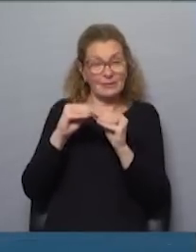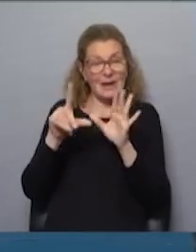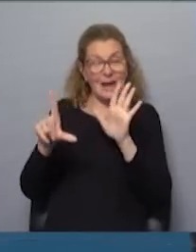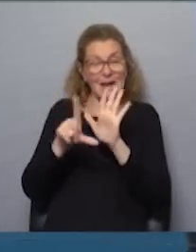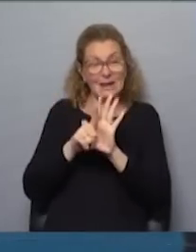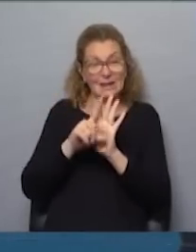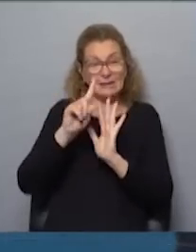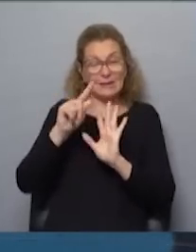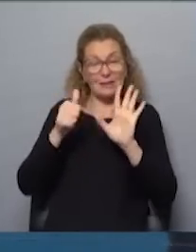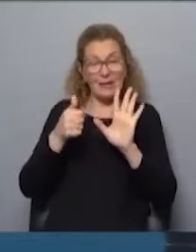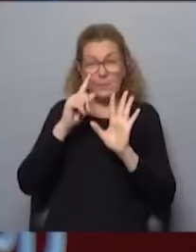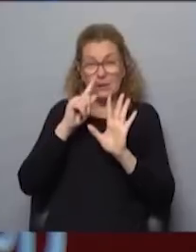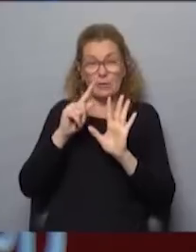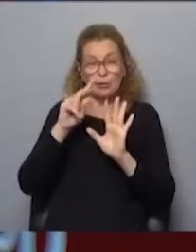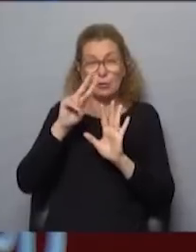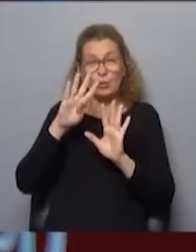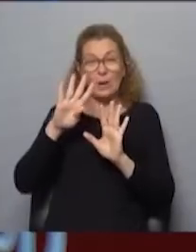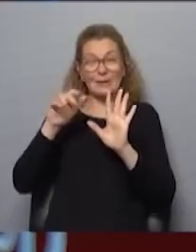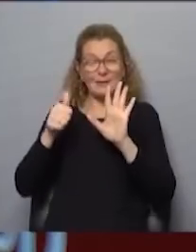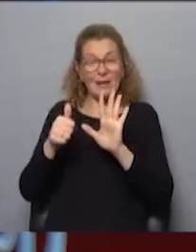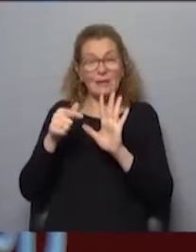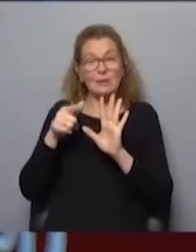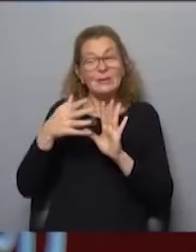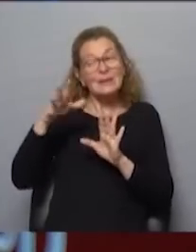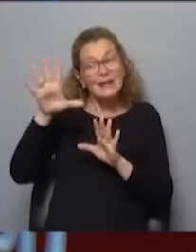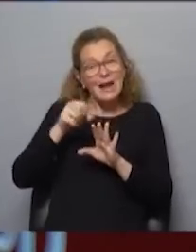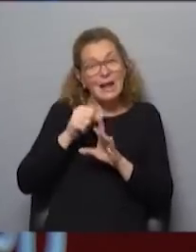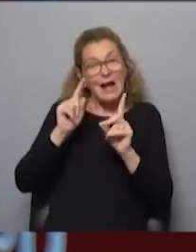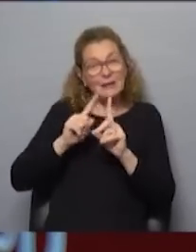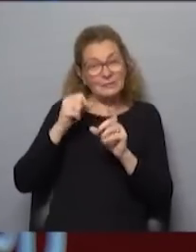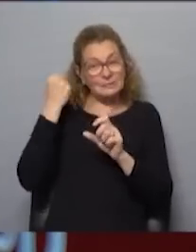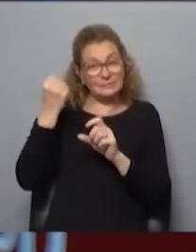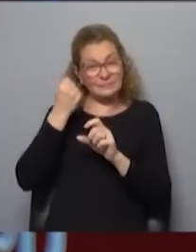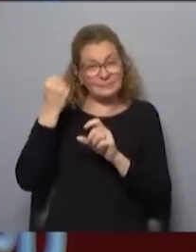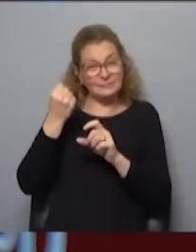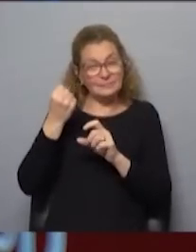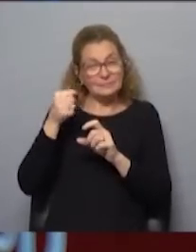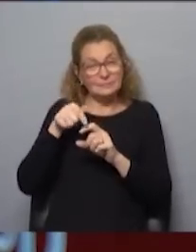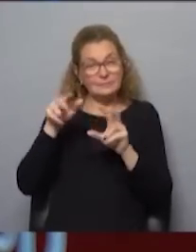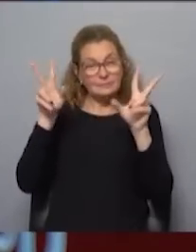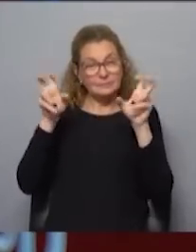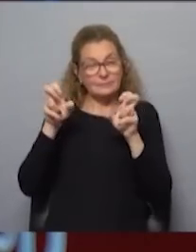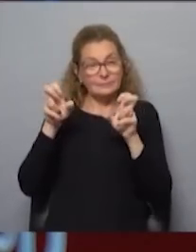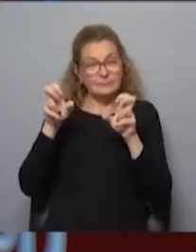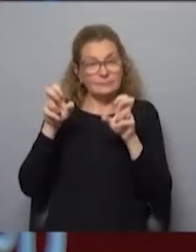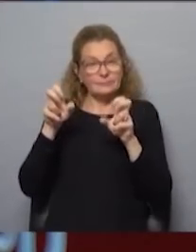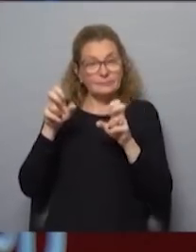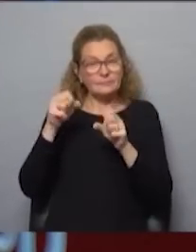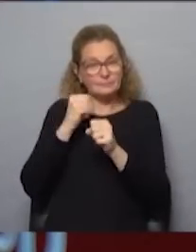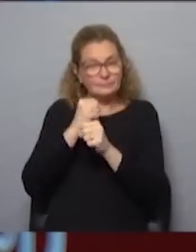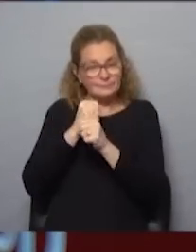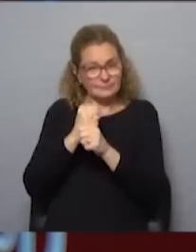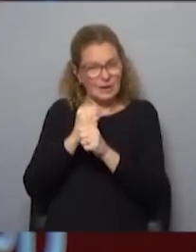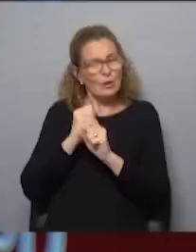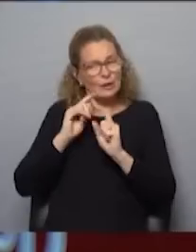16 1.246 trae una parte muy importante referir a la fuerza laboral a los